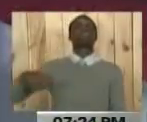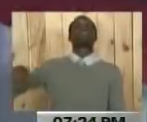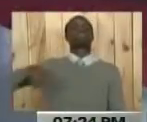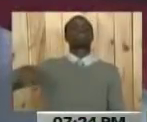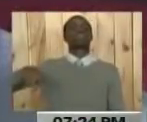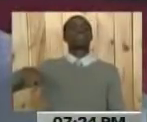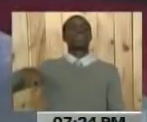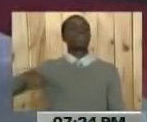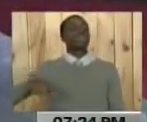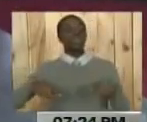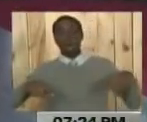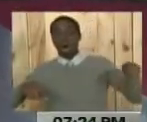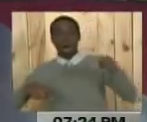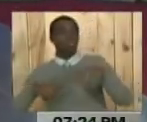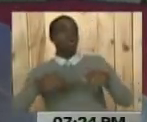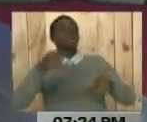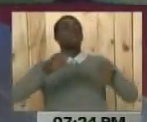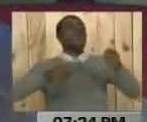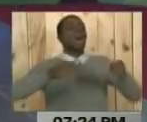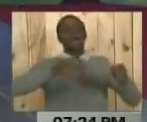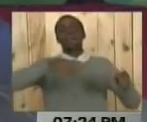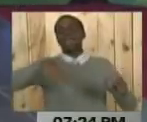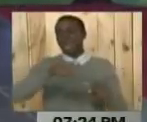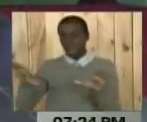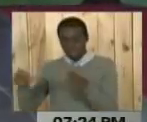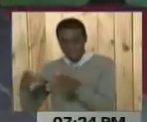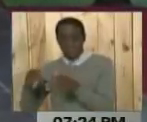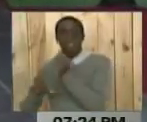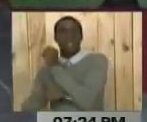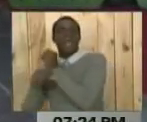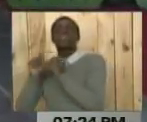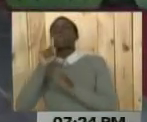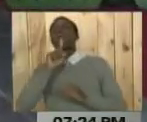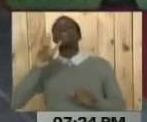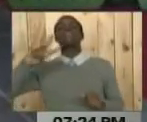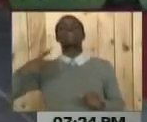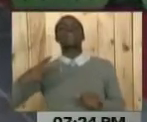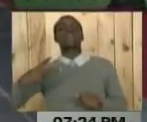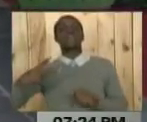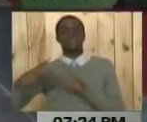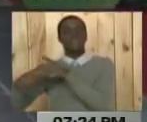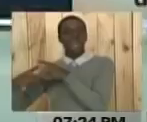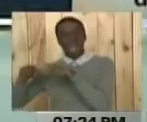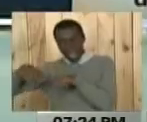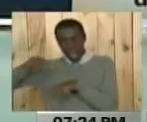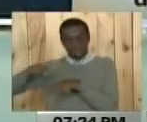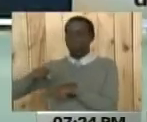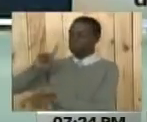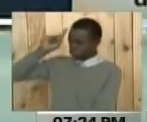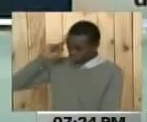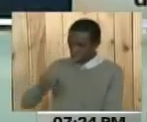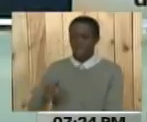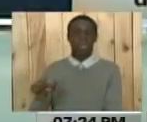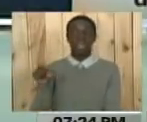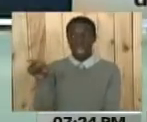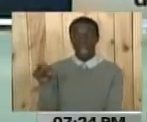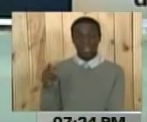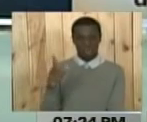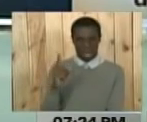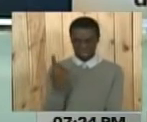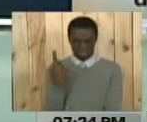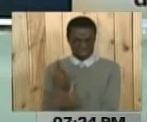poderes públicos a actuar frente a las amenazas de este grupo terrorista llamado Voluntad Popular. Y se paró el cobarde este. Es